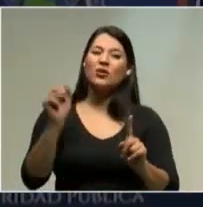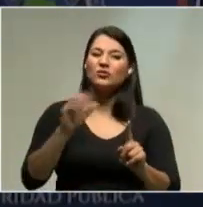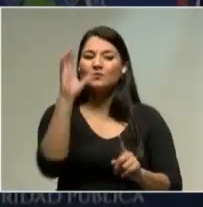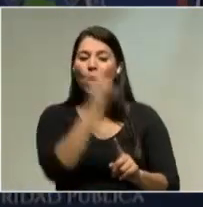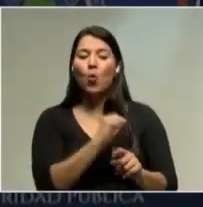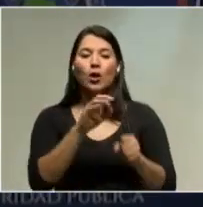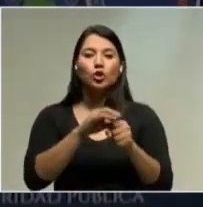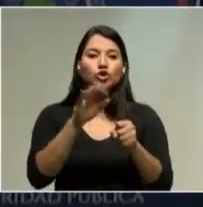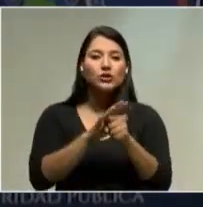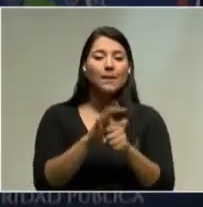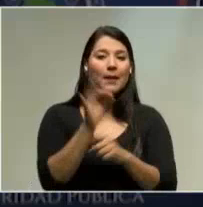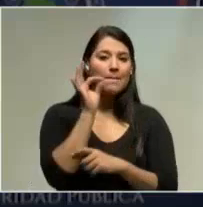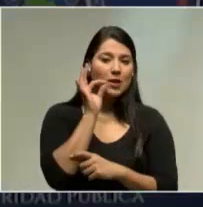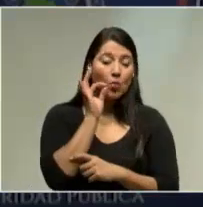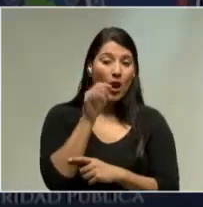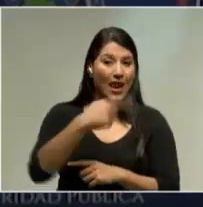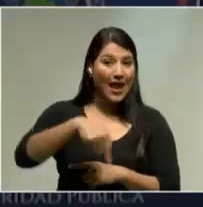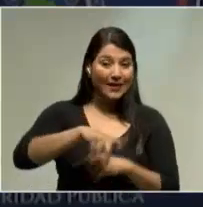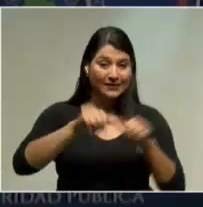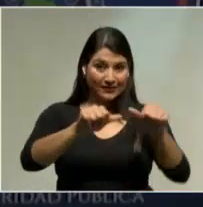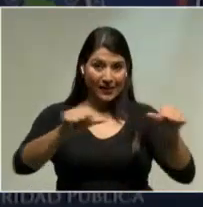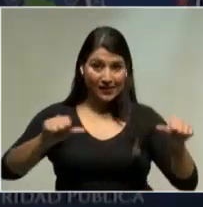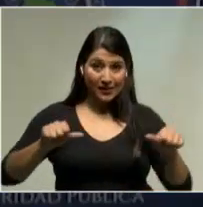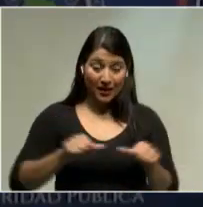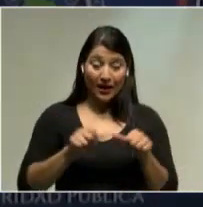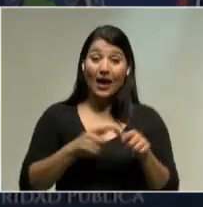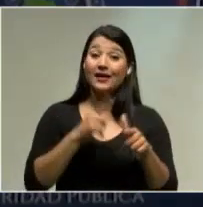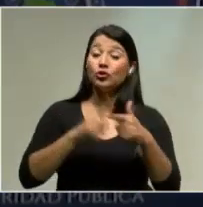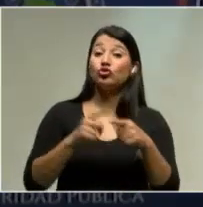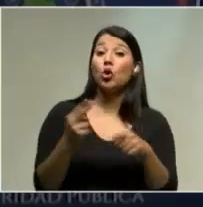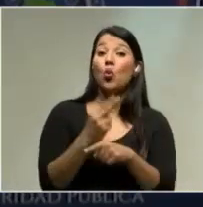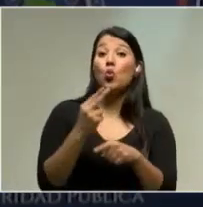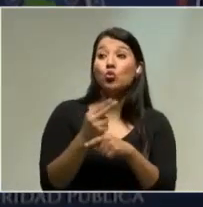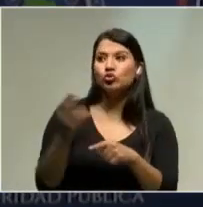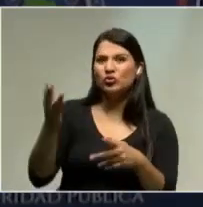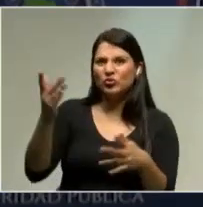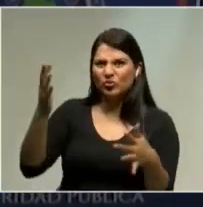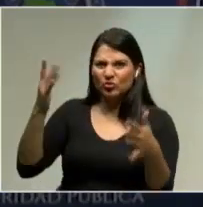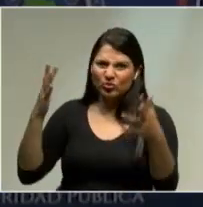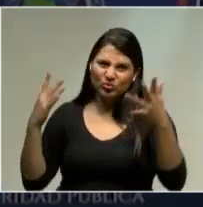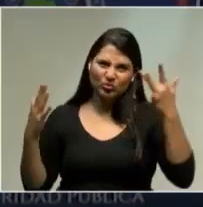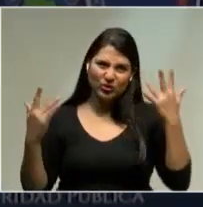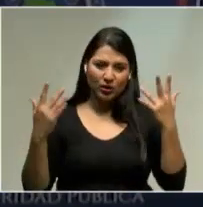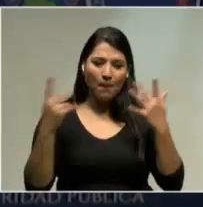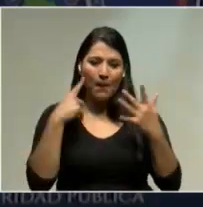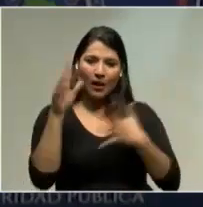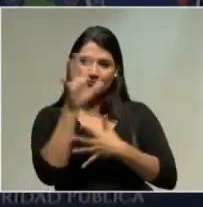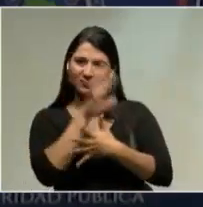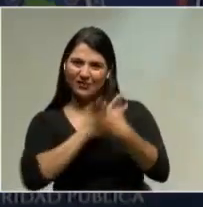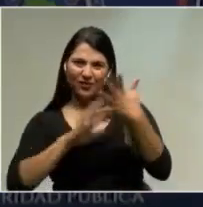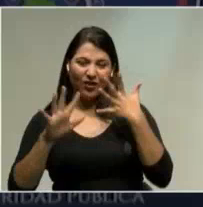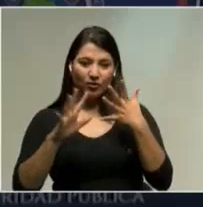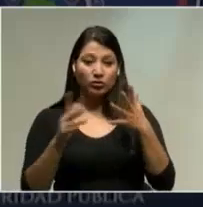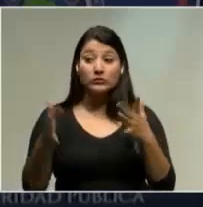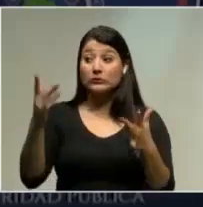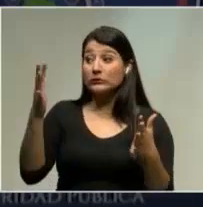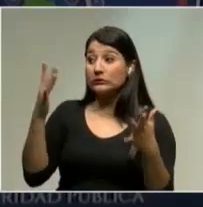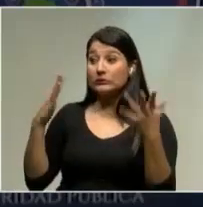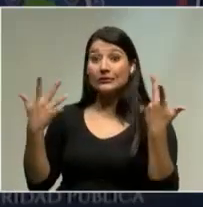marihuana en estos sectores que habitualmente utilizan la vegetación existente en el lugar para que de acuerdo a